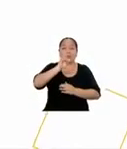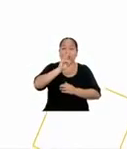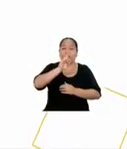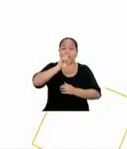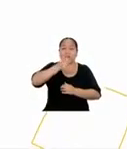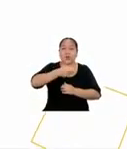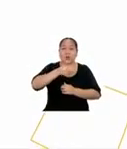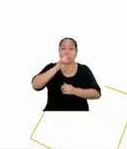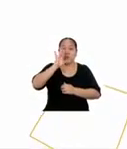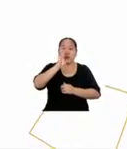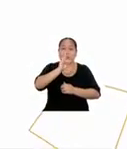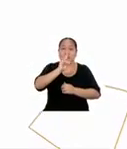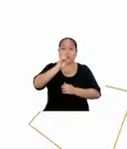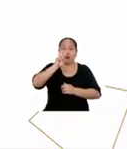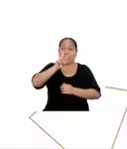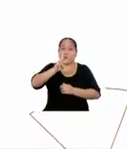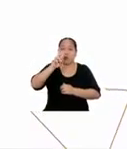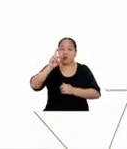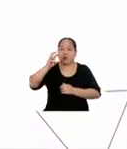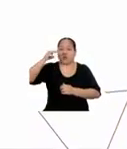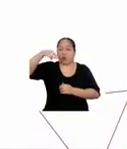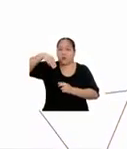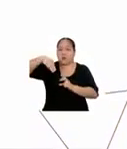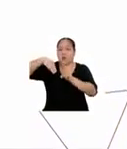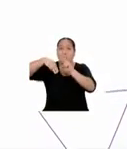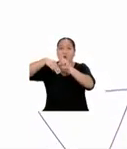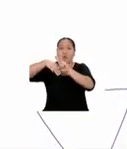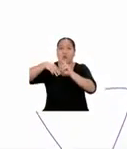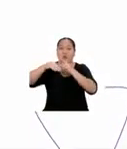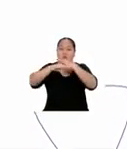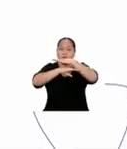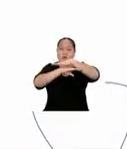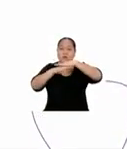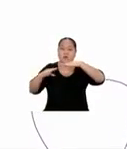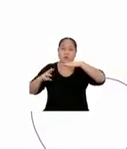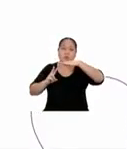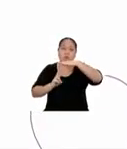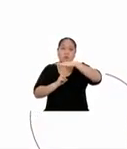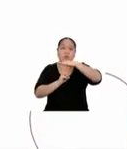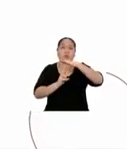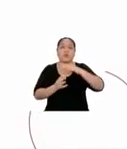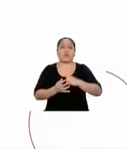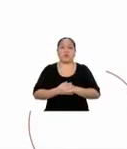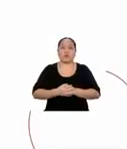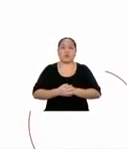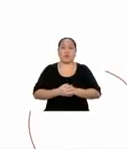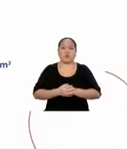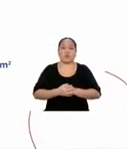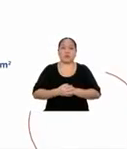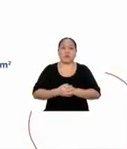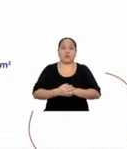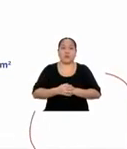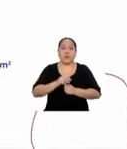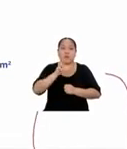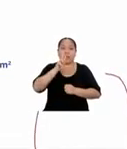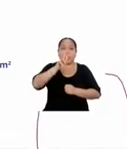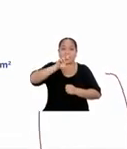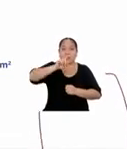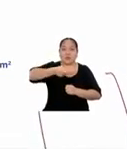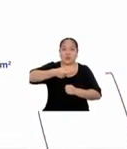7,722 metros cuadrados, que dividido entre 2 es igual a